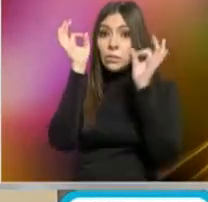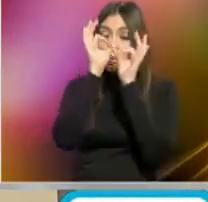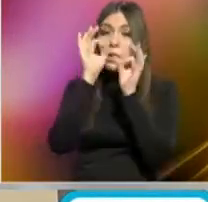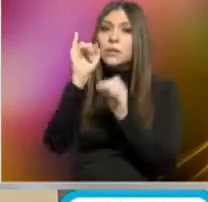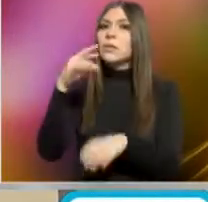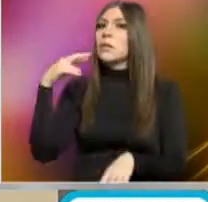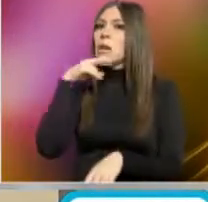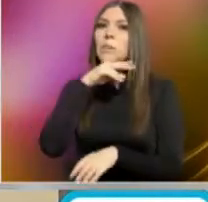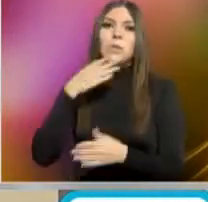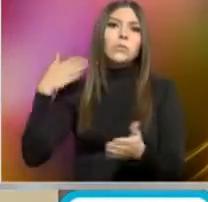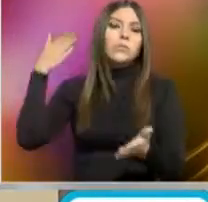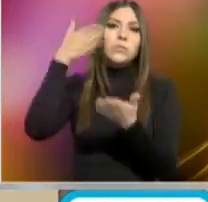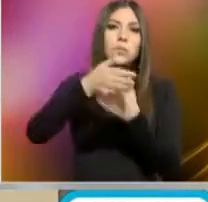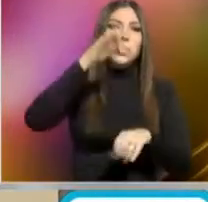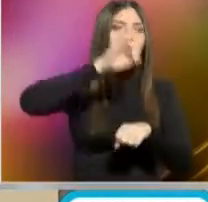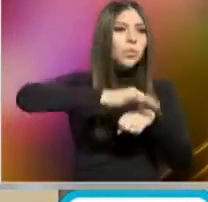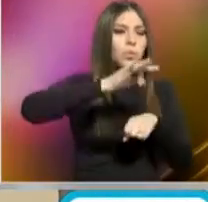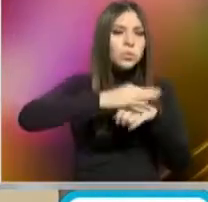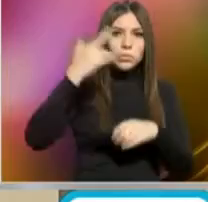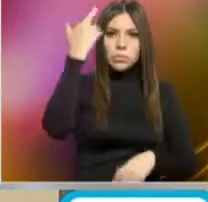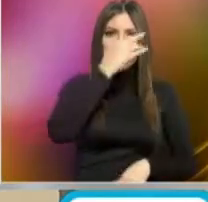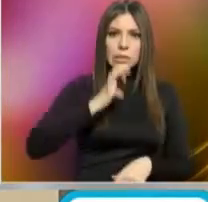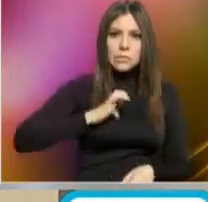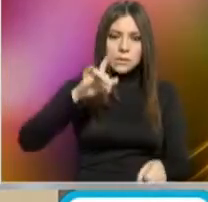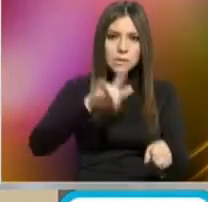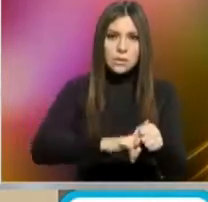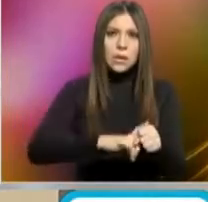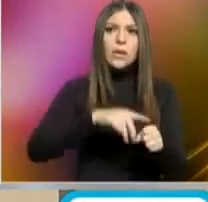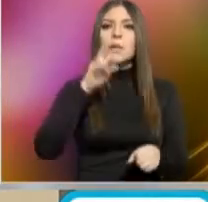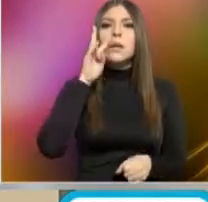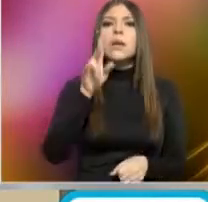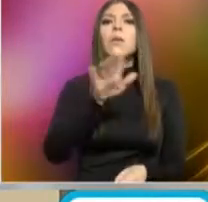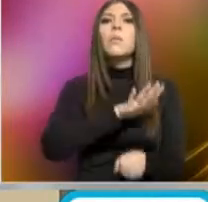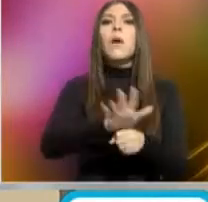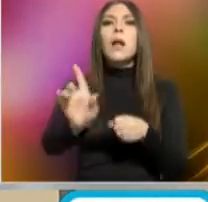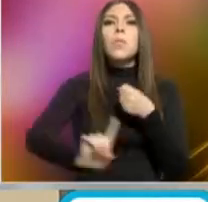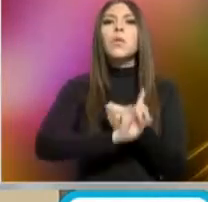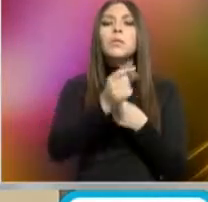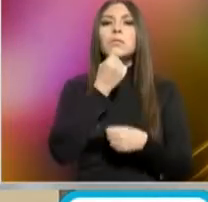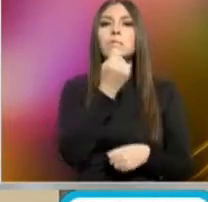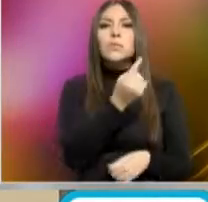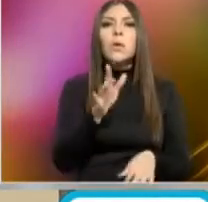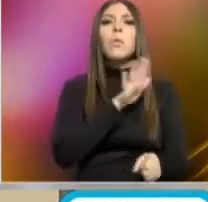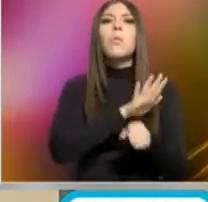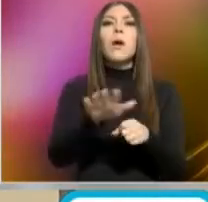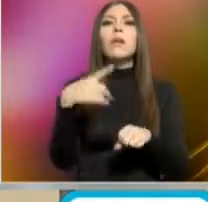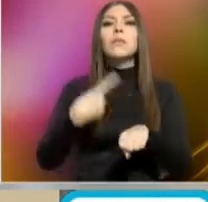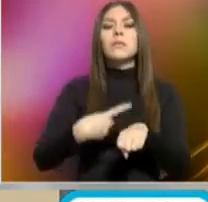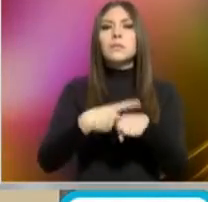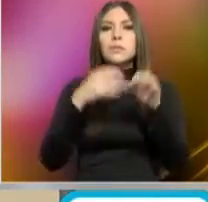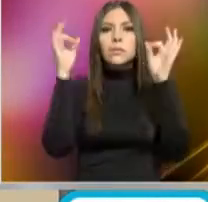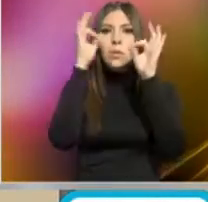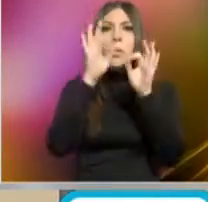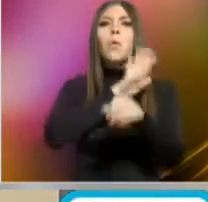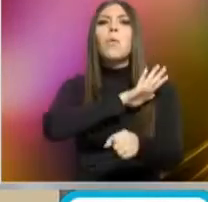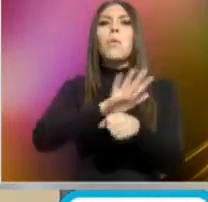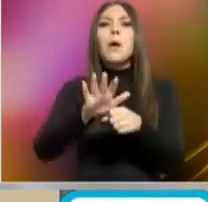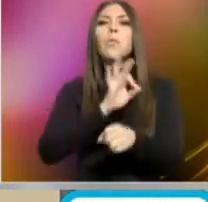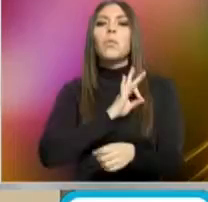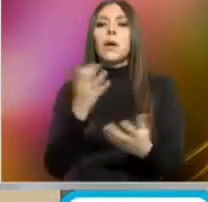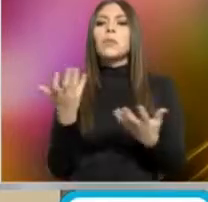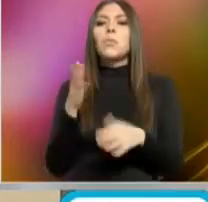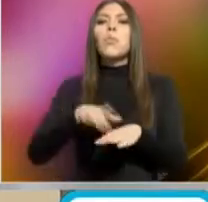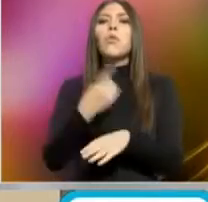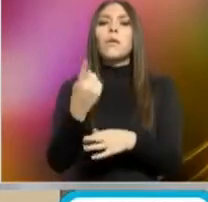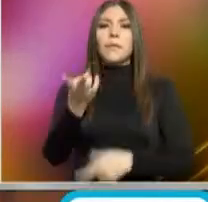especialista en estrabismo, un Ok. estrabólogo, que defina bien el problema que tiene el niño, qué tipo de desviación tiene y cuál es la posible causa. Y de